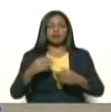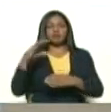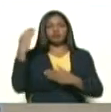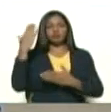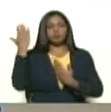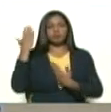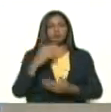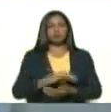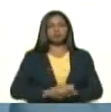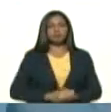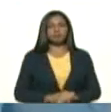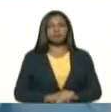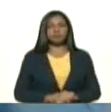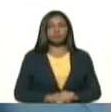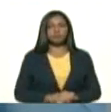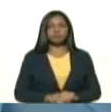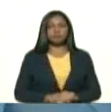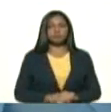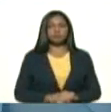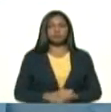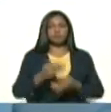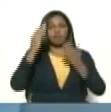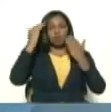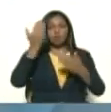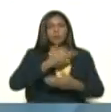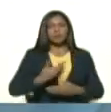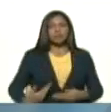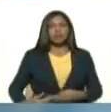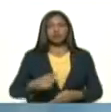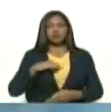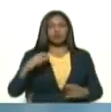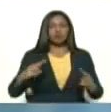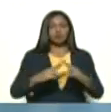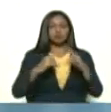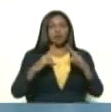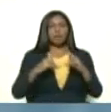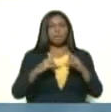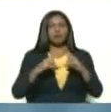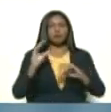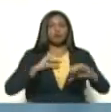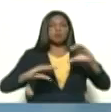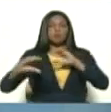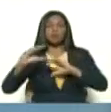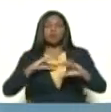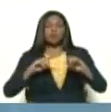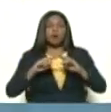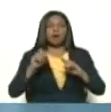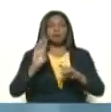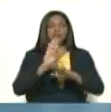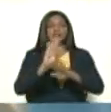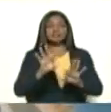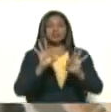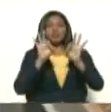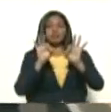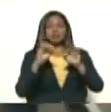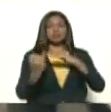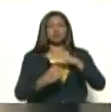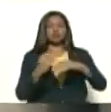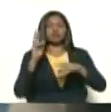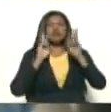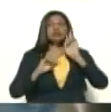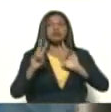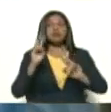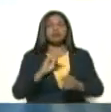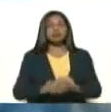Adelante. Saludos, señor presidente. Nos encontramos en el laboratorio de bioseguridad del Instituto de Higiene